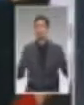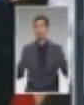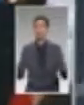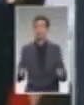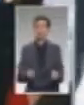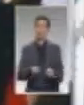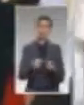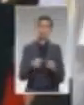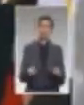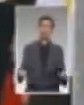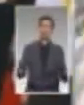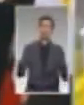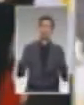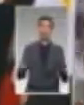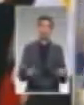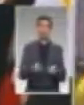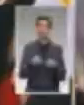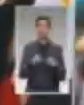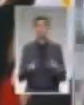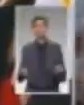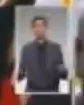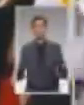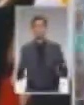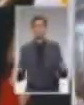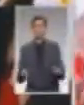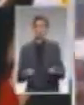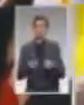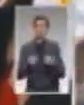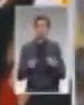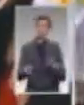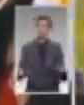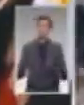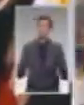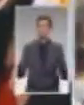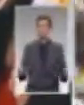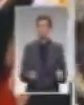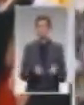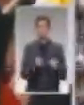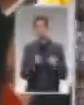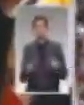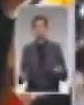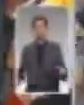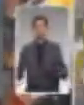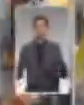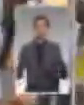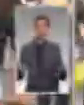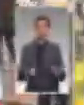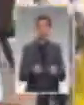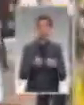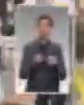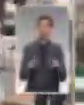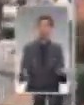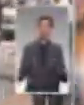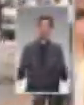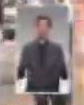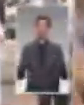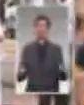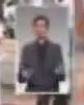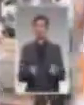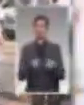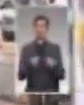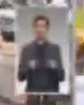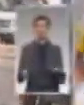O'Higgins, y tal como vemos en las imágenes que estamos reiterando ahí a mano derecha, hizo este recorrido por cada uno de los